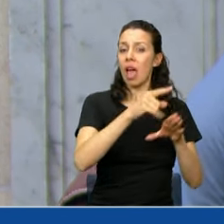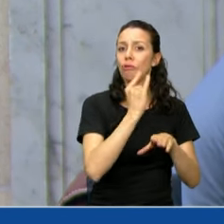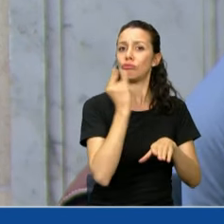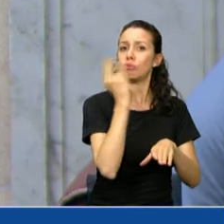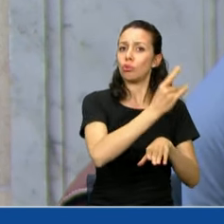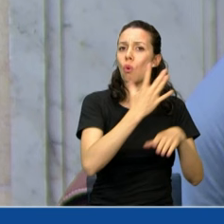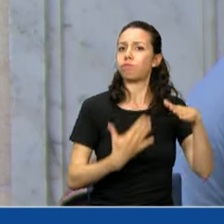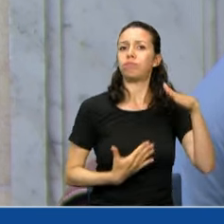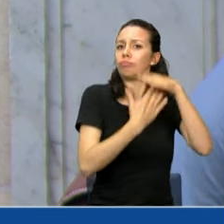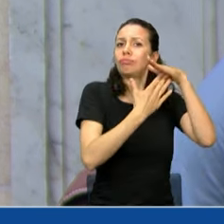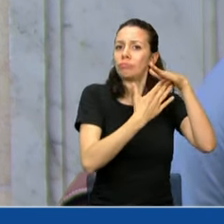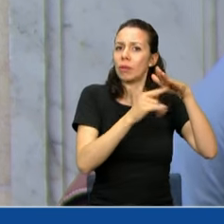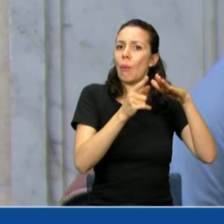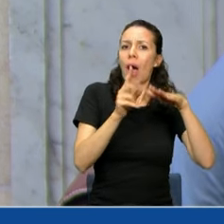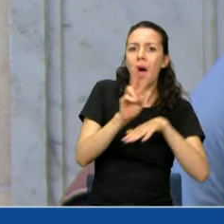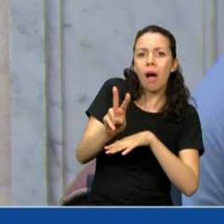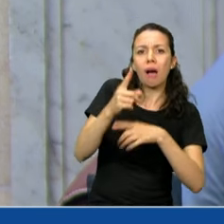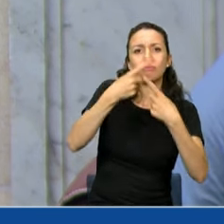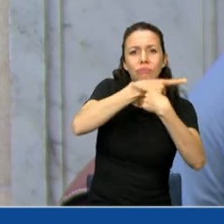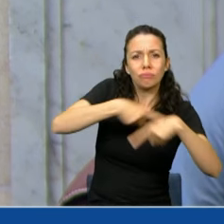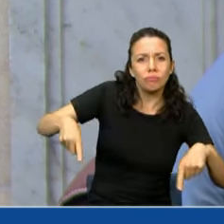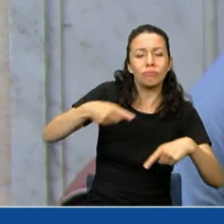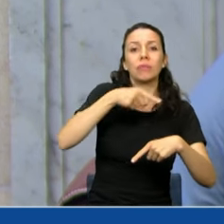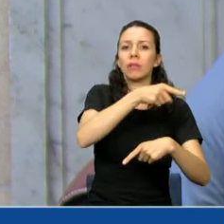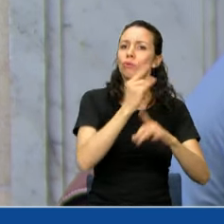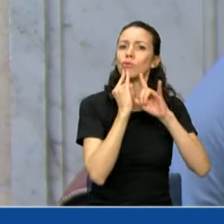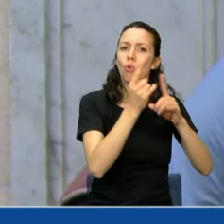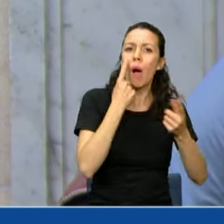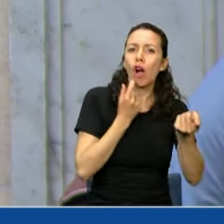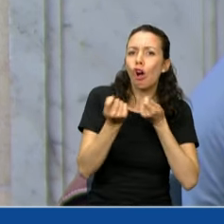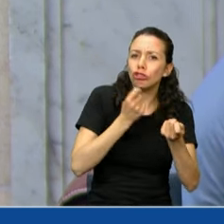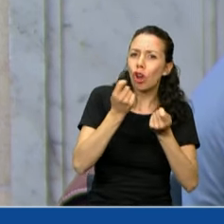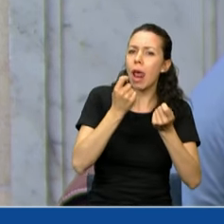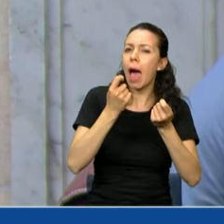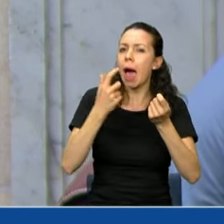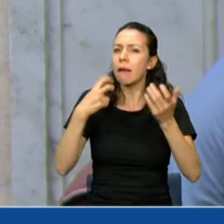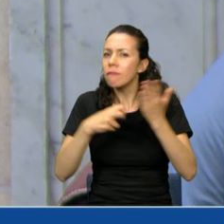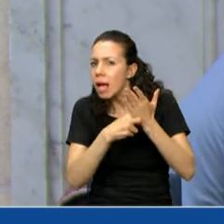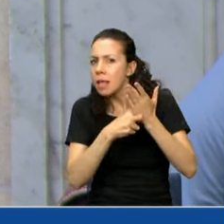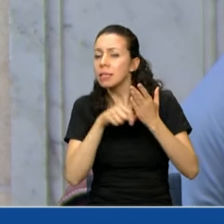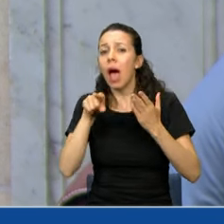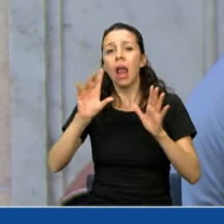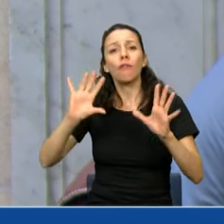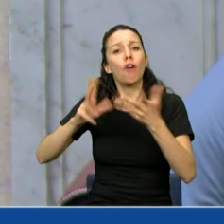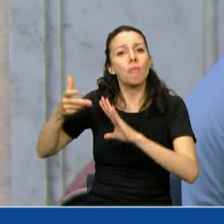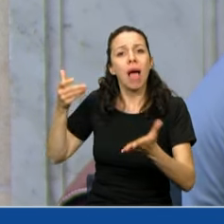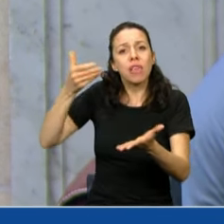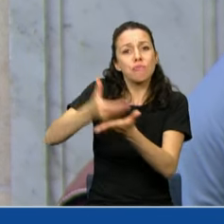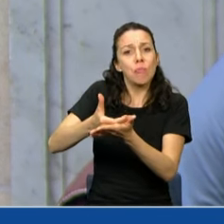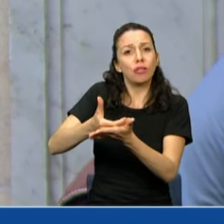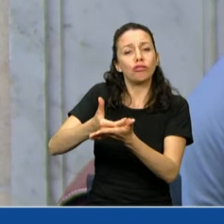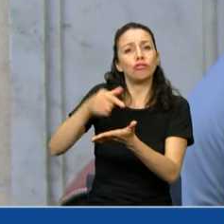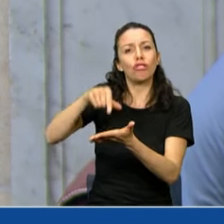la autoridad de aplicación y va a ser Quien tenga controlar y fiscalizar que esas inversiones